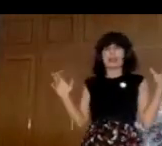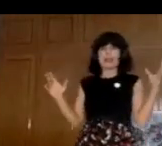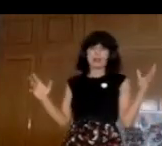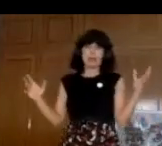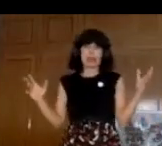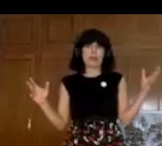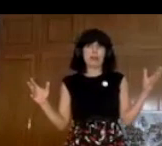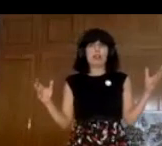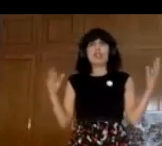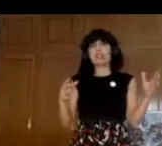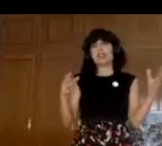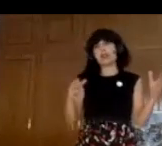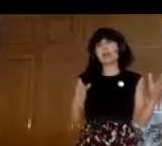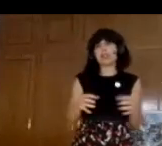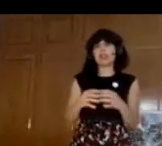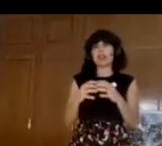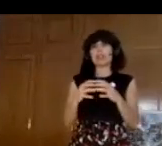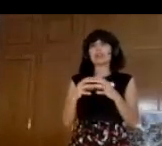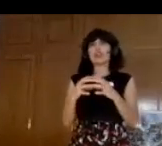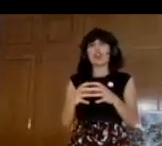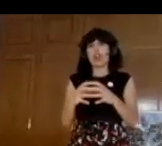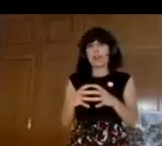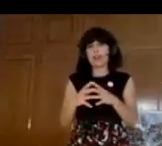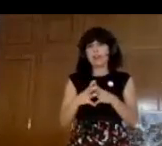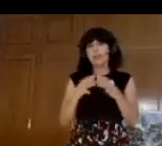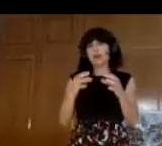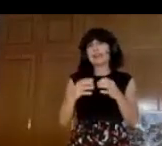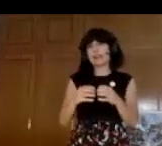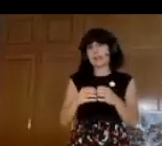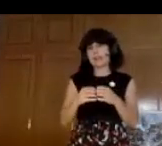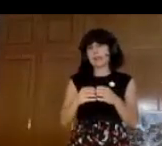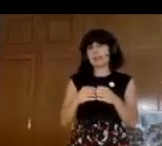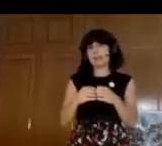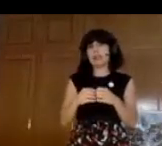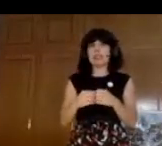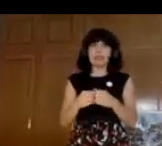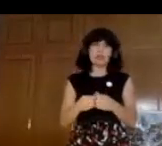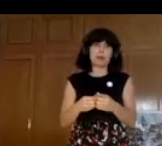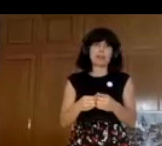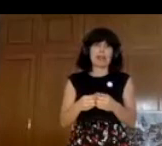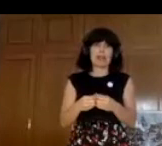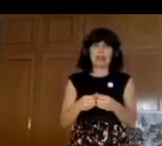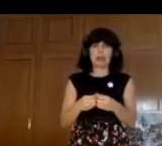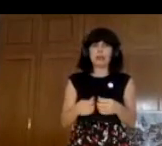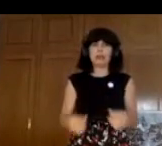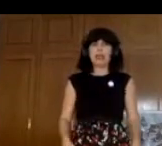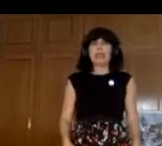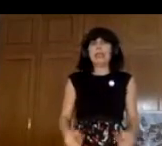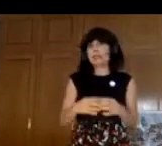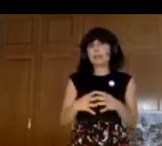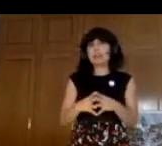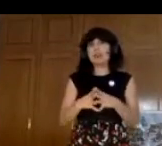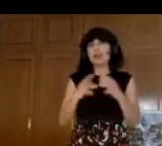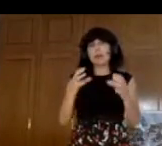de Irak, porque claro, no es una comunicación que no está controlada por las herramientas comunicativas propias del ejército, ¿no? Y